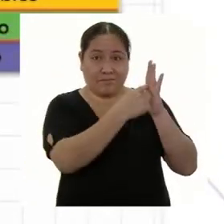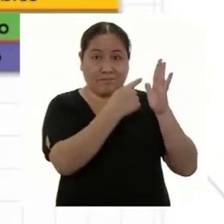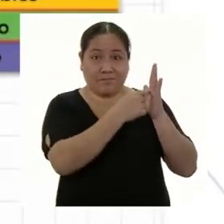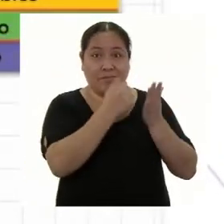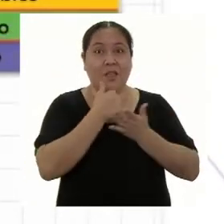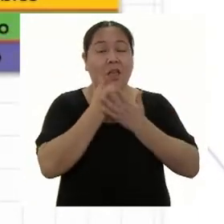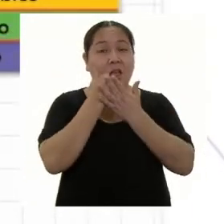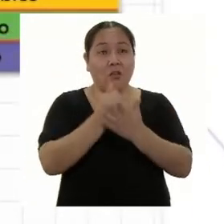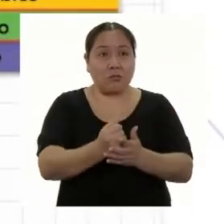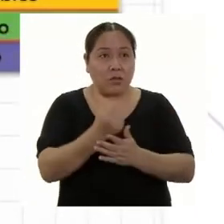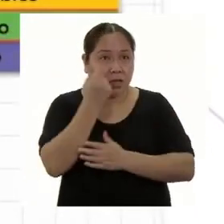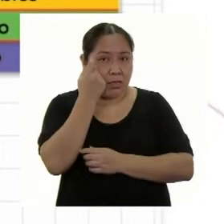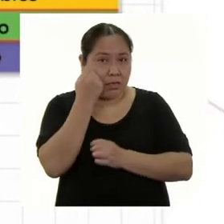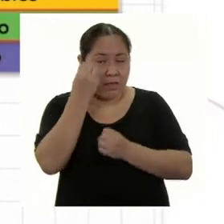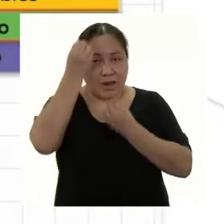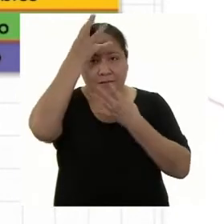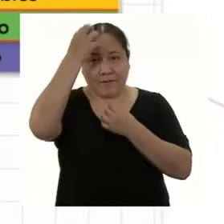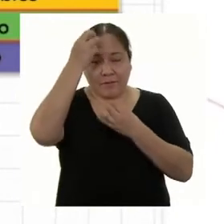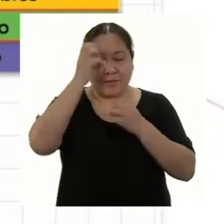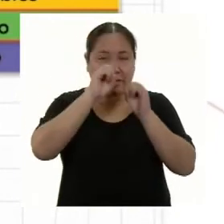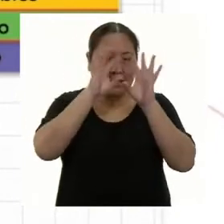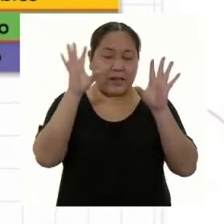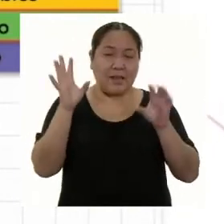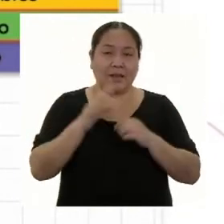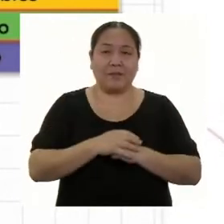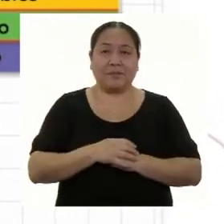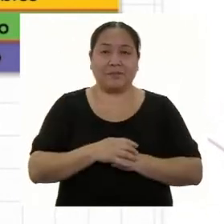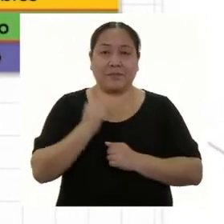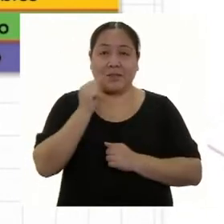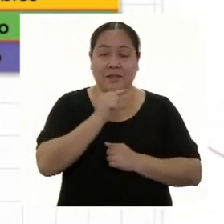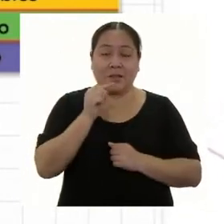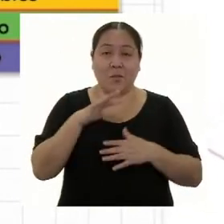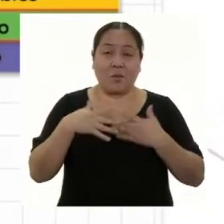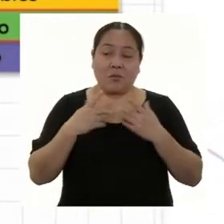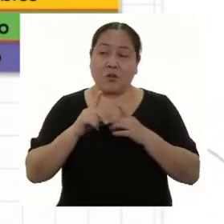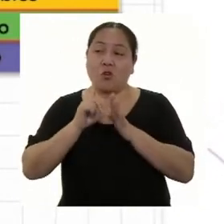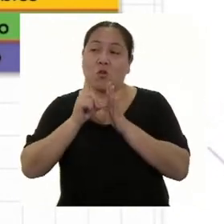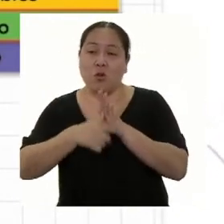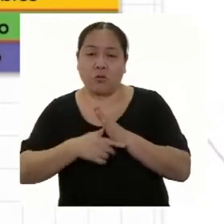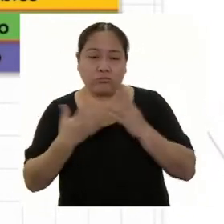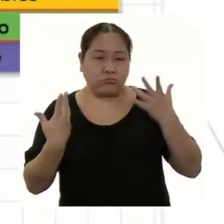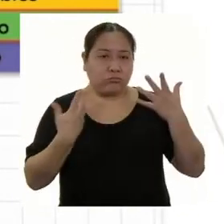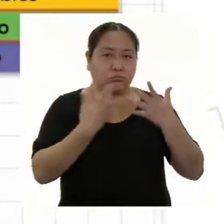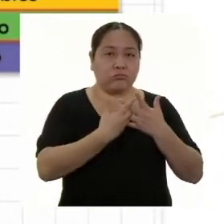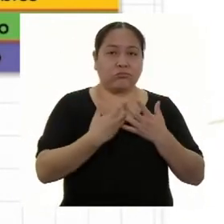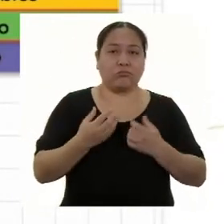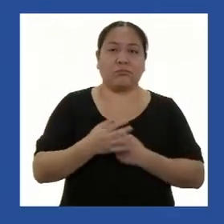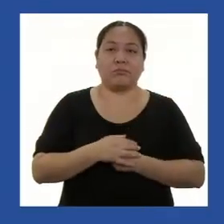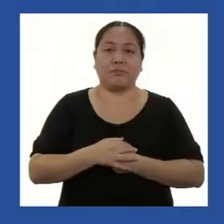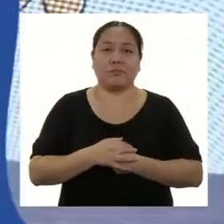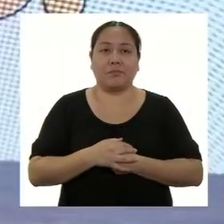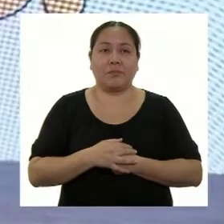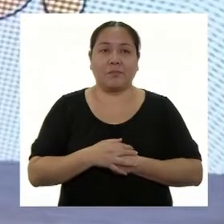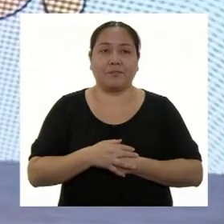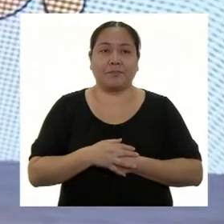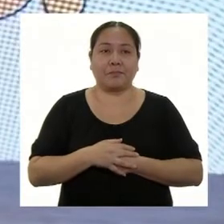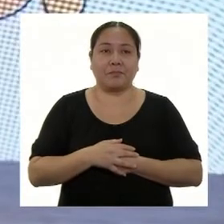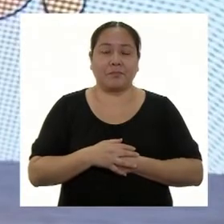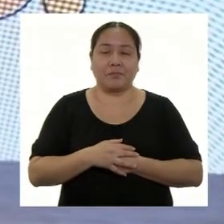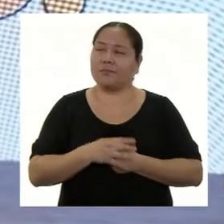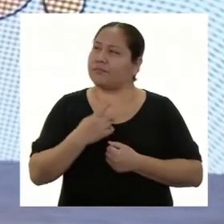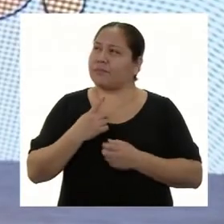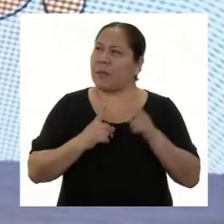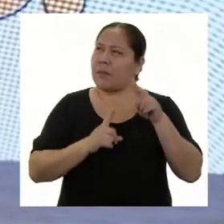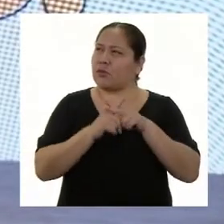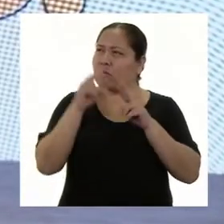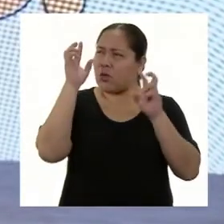darle sentido a la información que vamos aprendiendo y así podemos luego relacionarla. Me surgió una